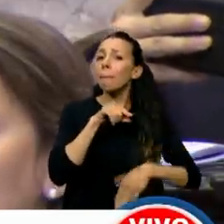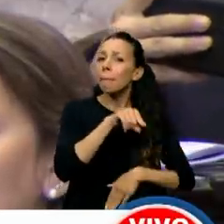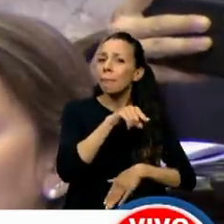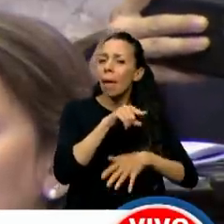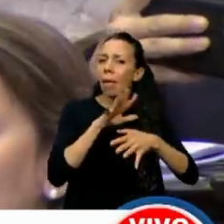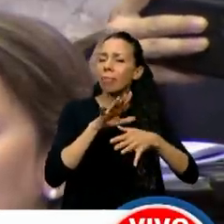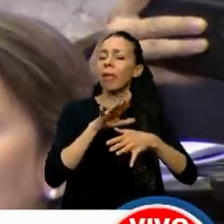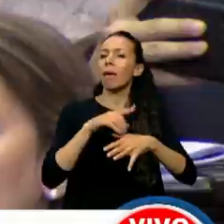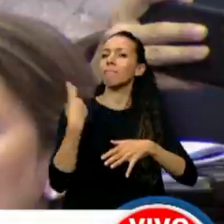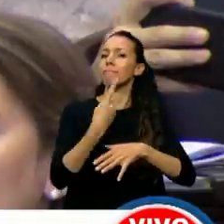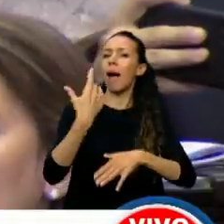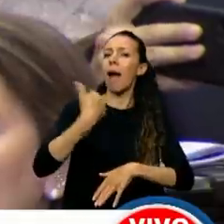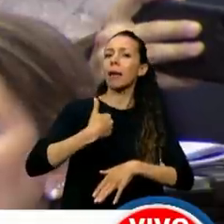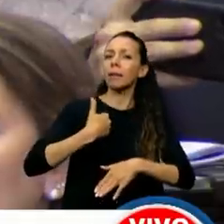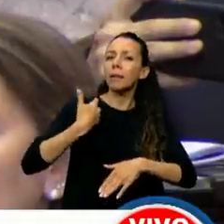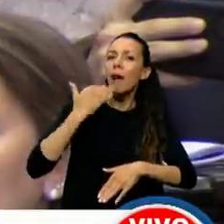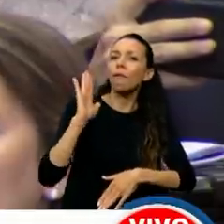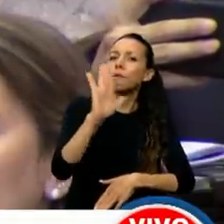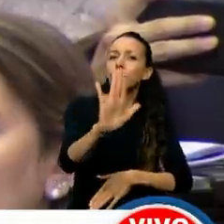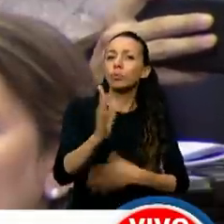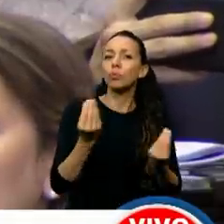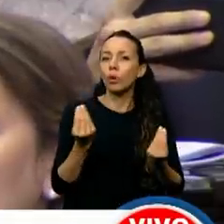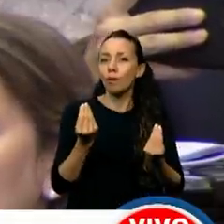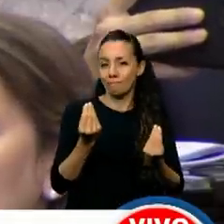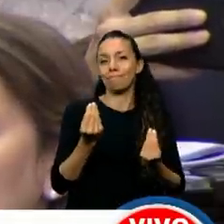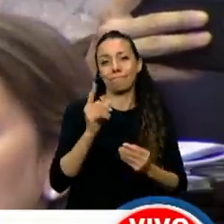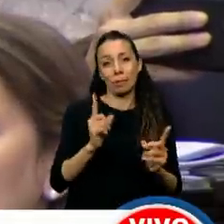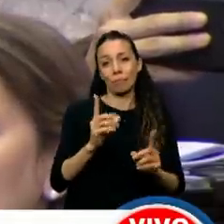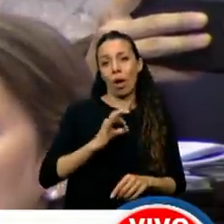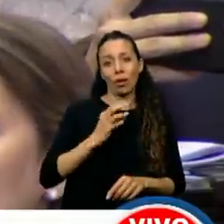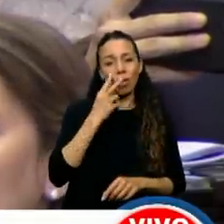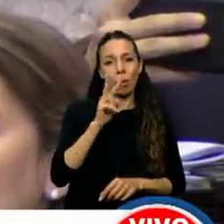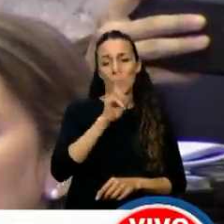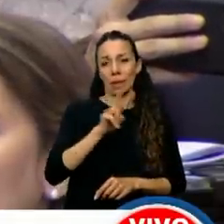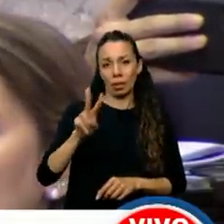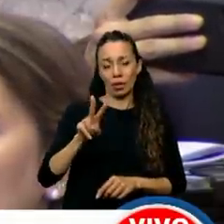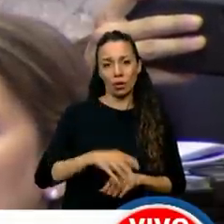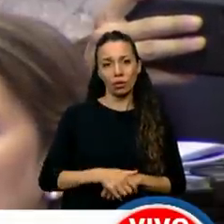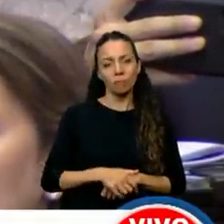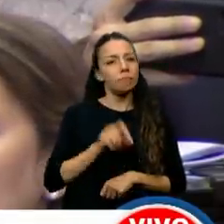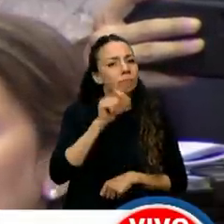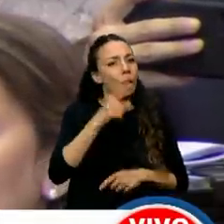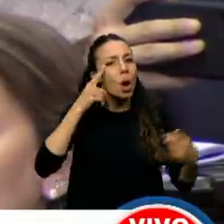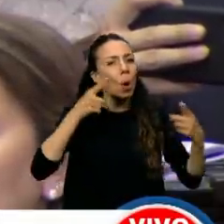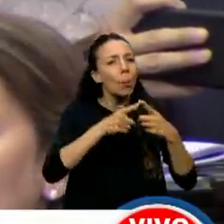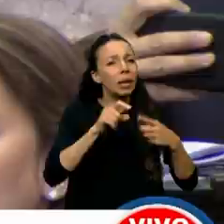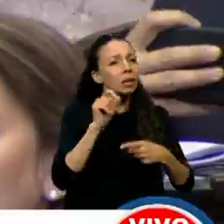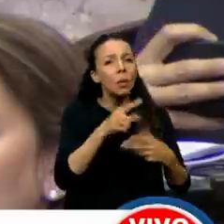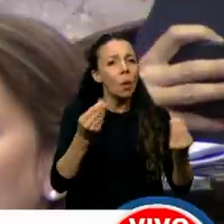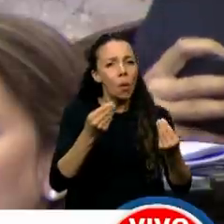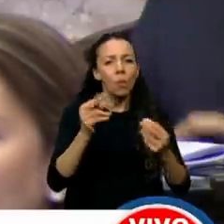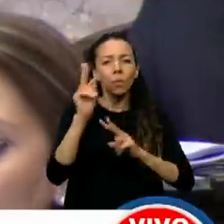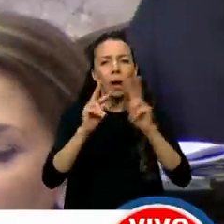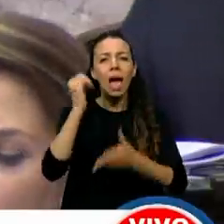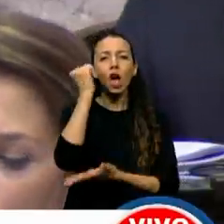nuestro país para el próximo año 2022 y que tiene como objetivo fundamental la recuperación económica